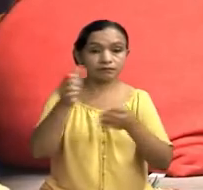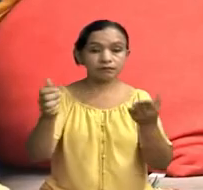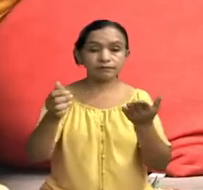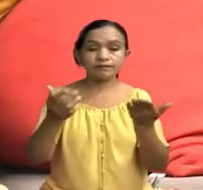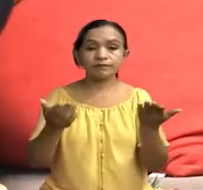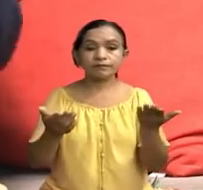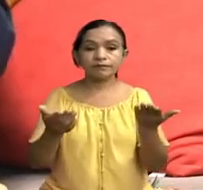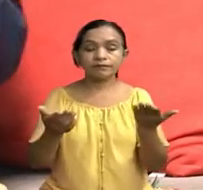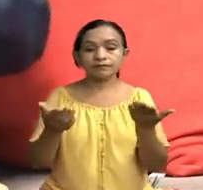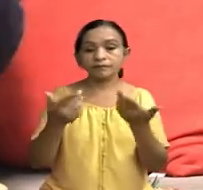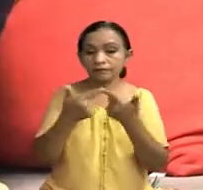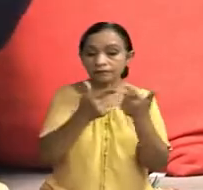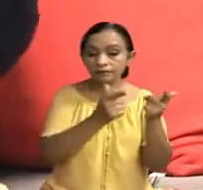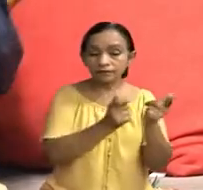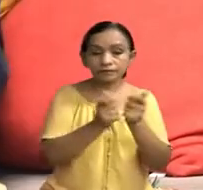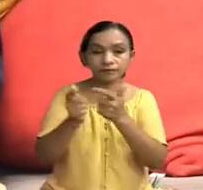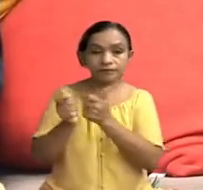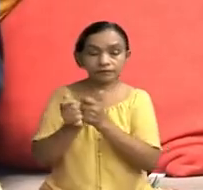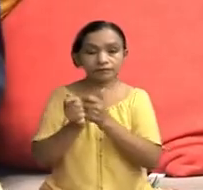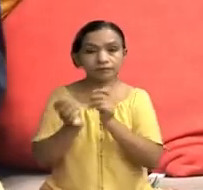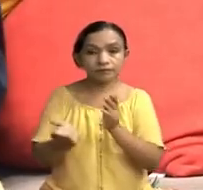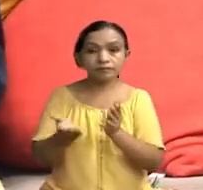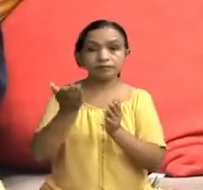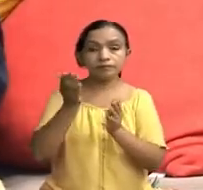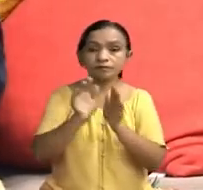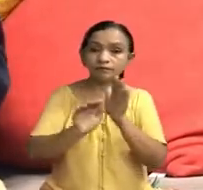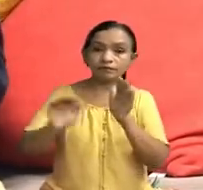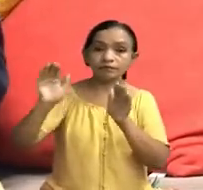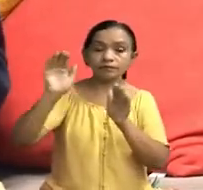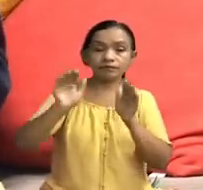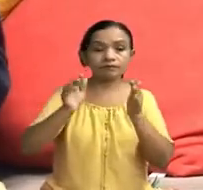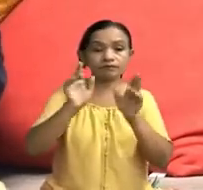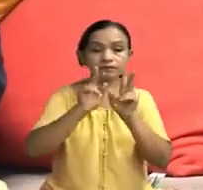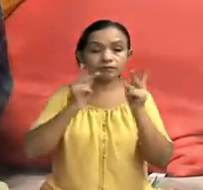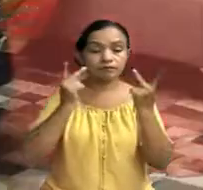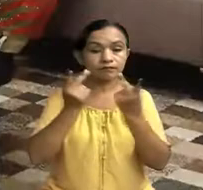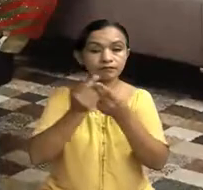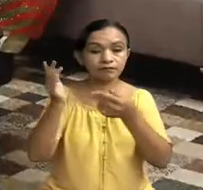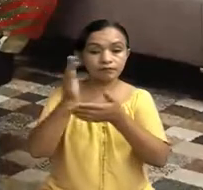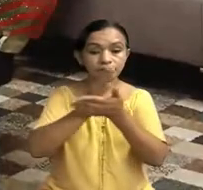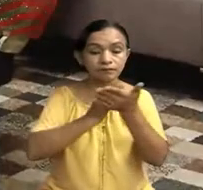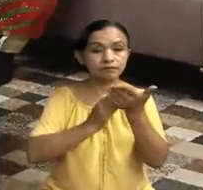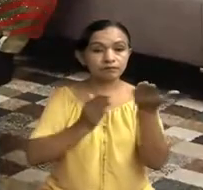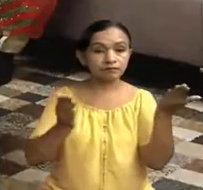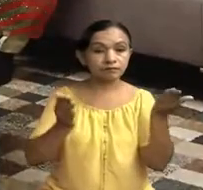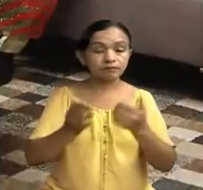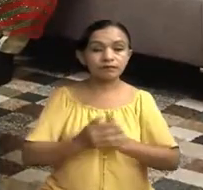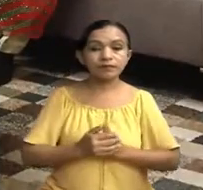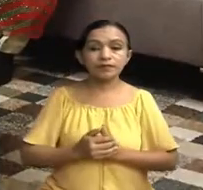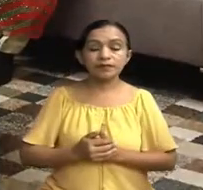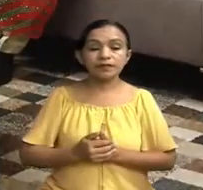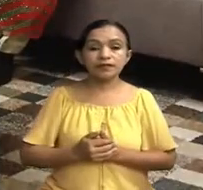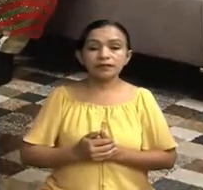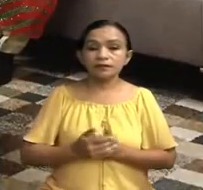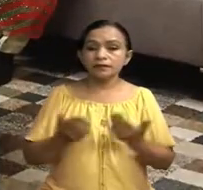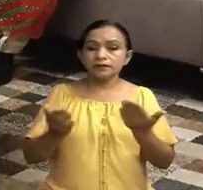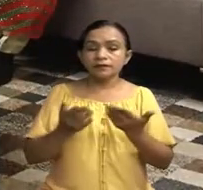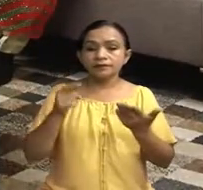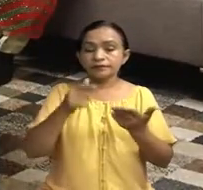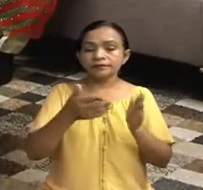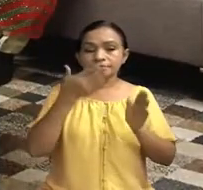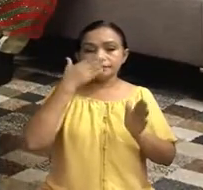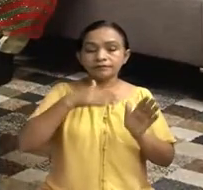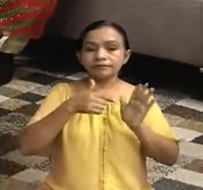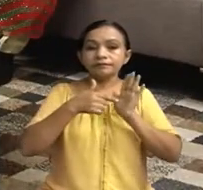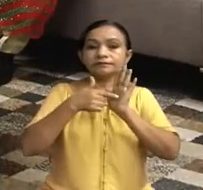las llamadas minorías, porque en unos casos son mayorías, como los pueblos originarios, pues en algunas partes como Bolivia, pues. Entonces, ese mal